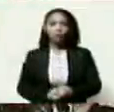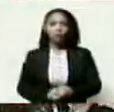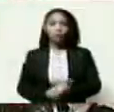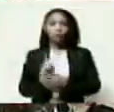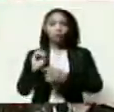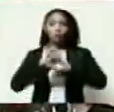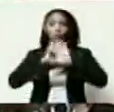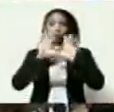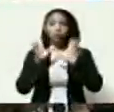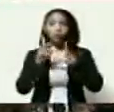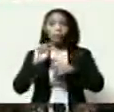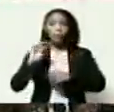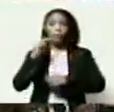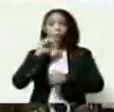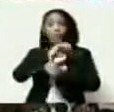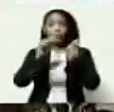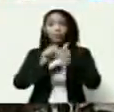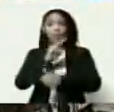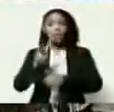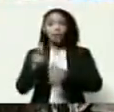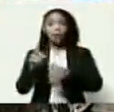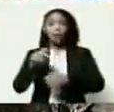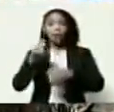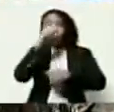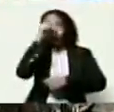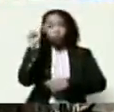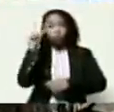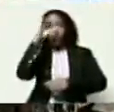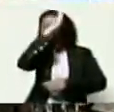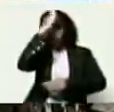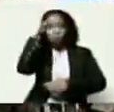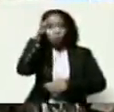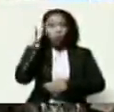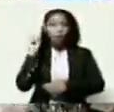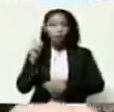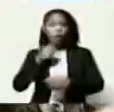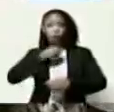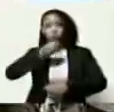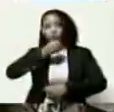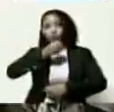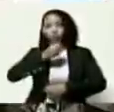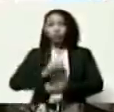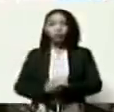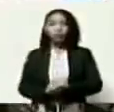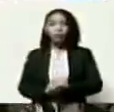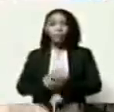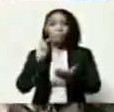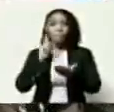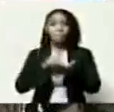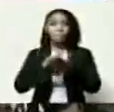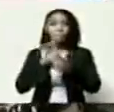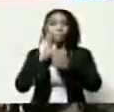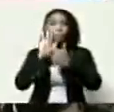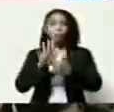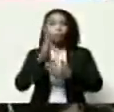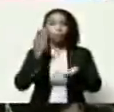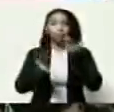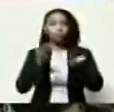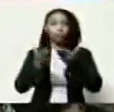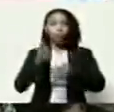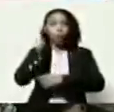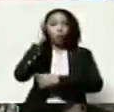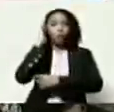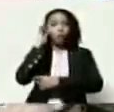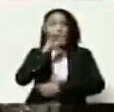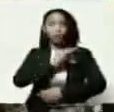Declaraciones del primer vicepresidente del Partido Socialista Unido de Venezuela, Diosdado Cabello, en lo que ha sido esta rueda de prensa, donde se ha presentado un balance del Congreso del Partido Socialista